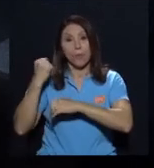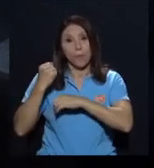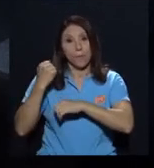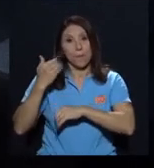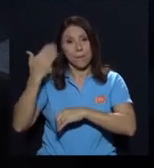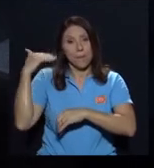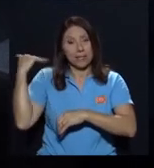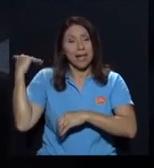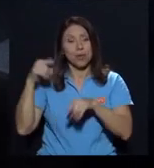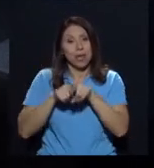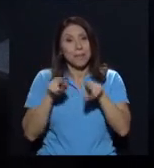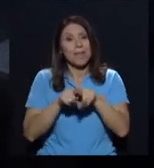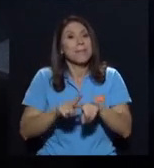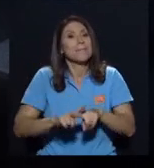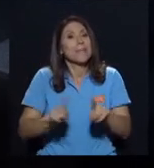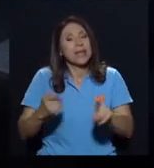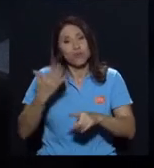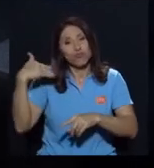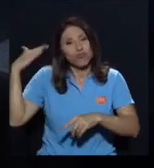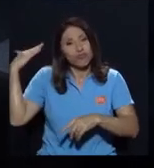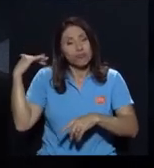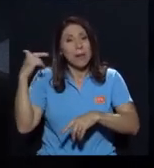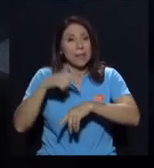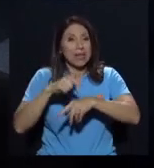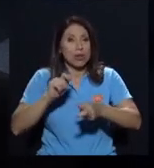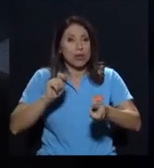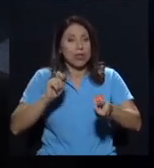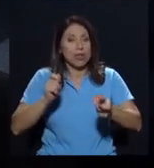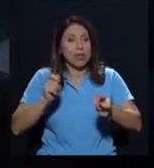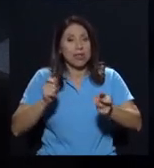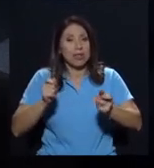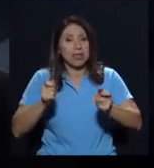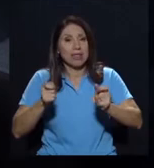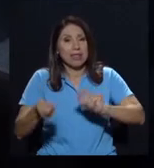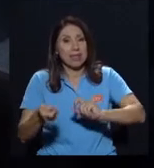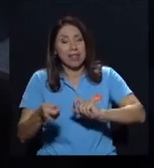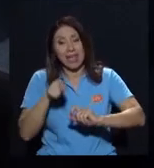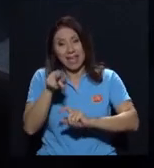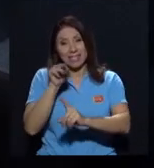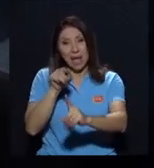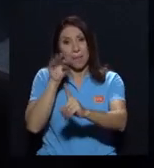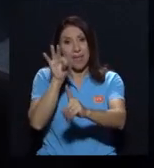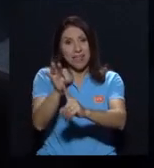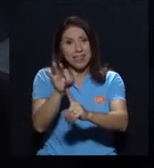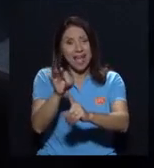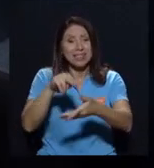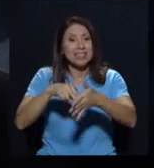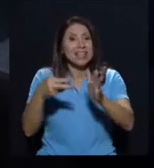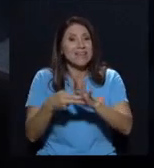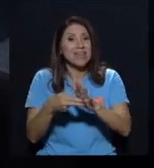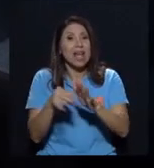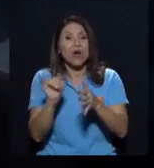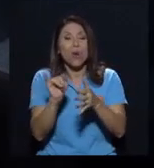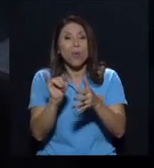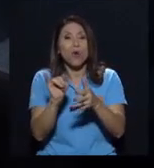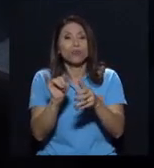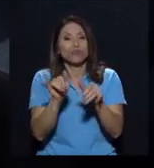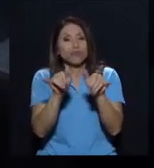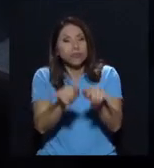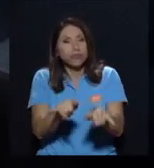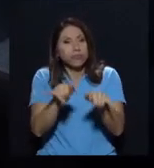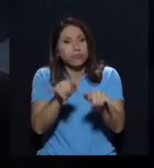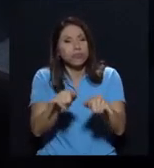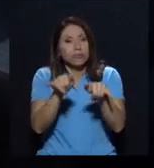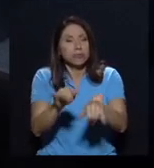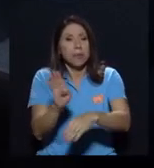repito era un periodo de transición en donde esa meta inflación pues desde cierto punto amarraba el banco central primera por así ser un compromiso del